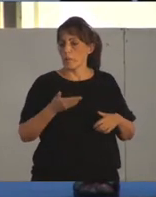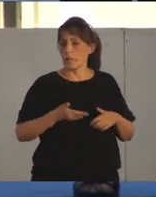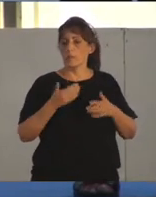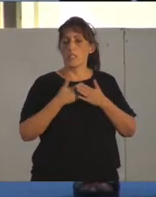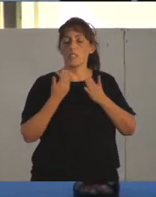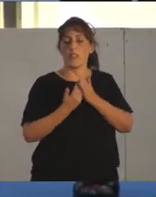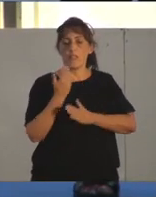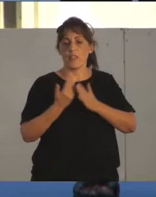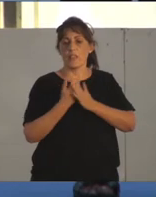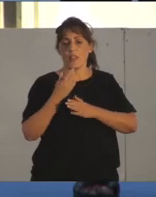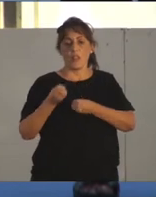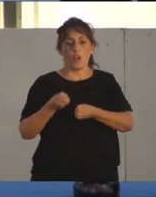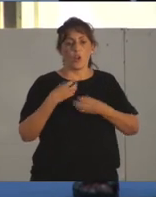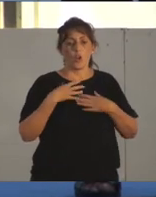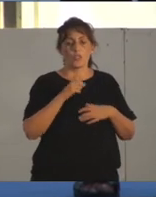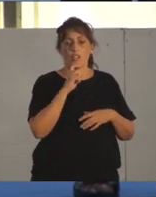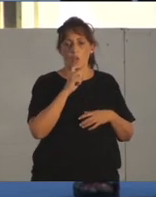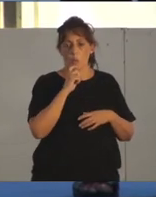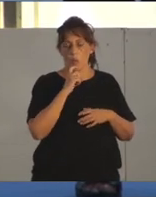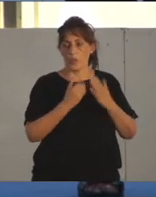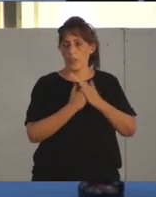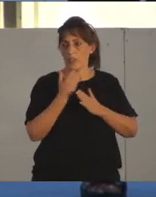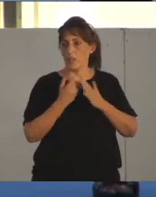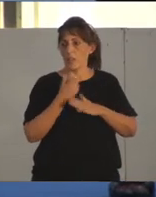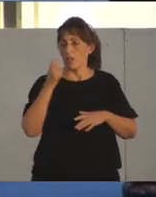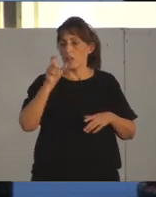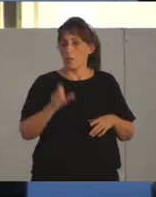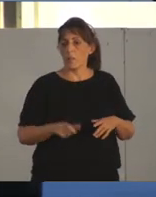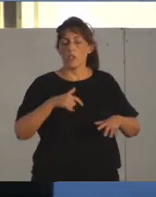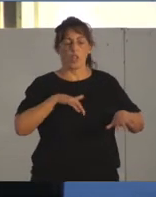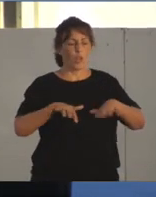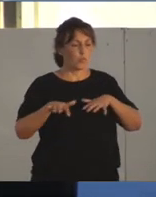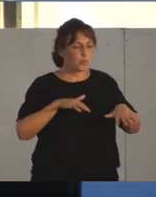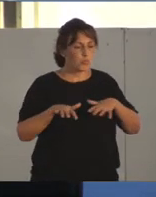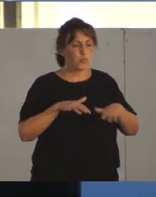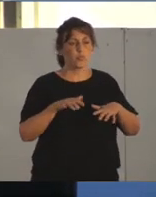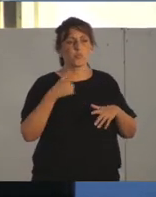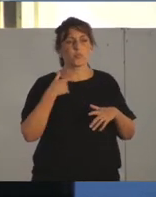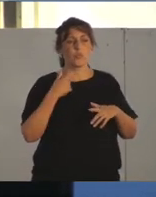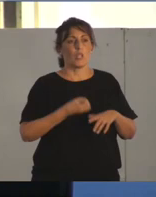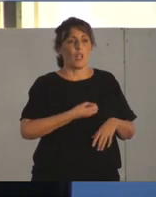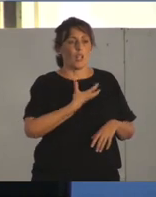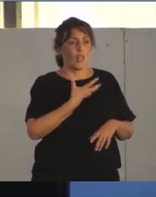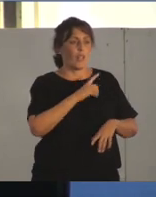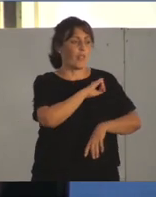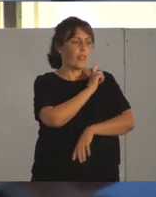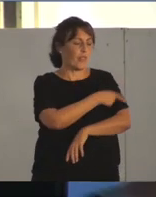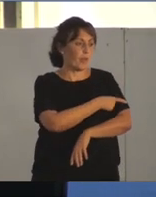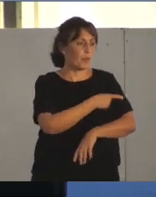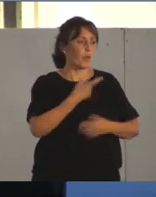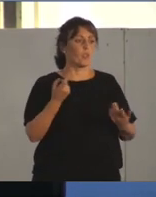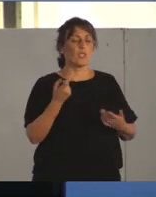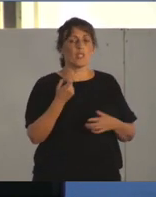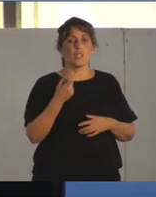día, y así nos lo va a contar a continuación. Es una persona muy activa y entre sus aficiones destaca el deporte. Desde los 15